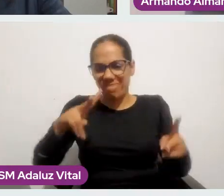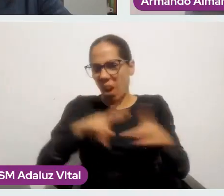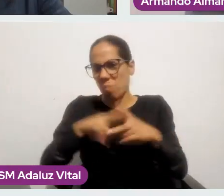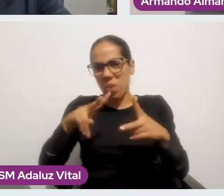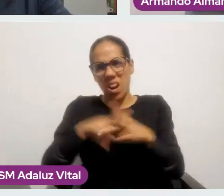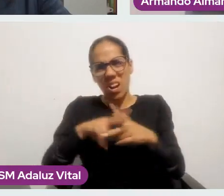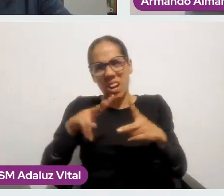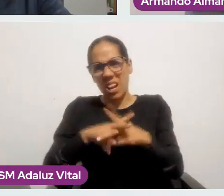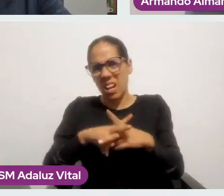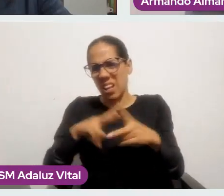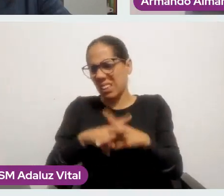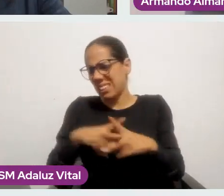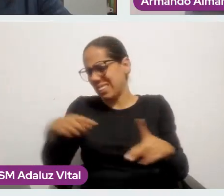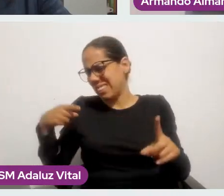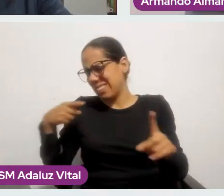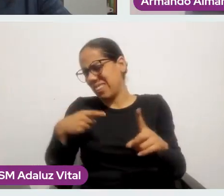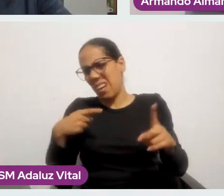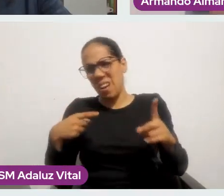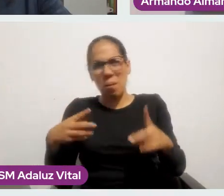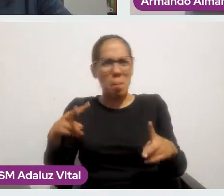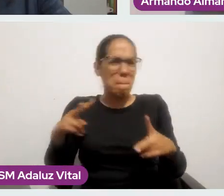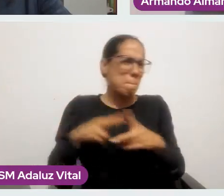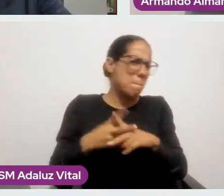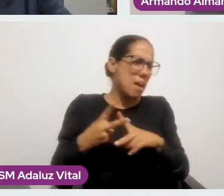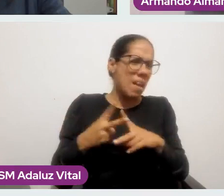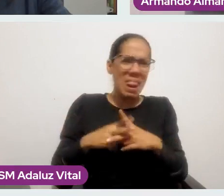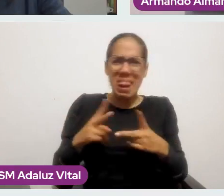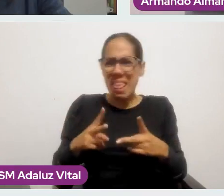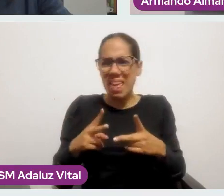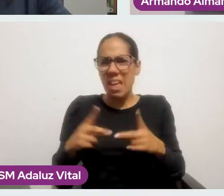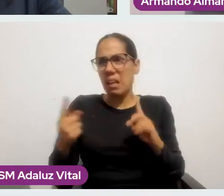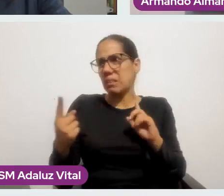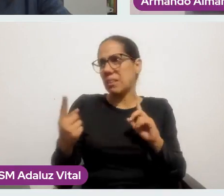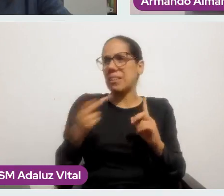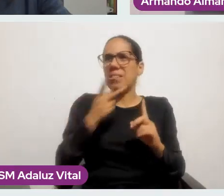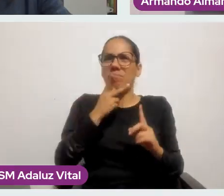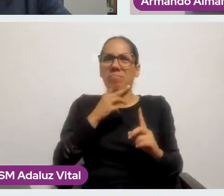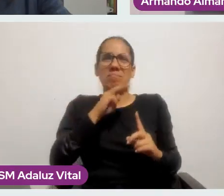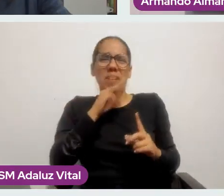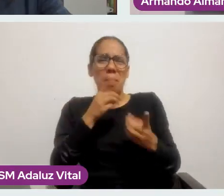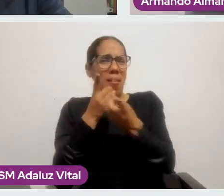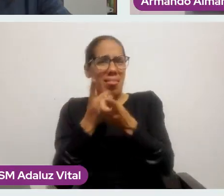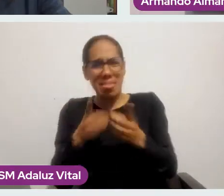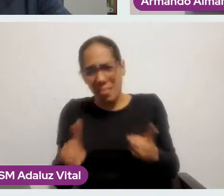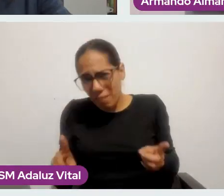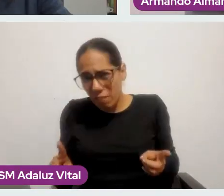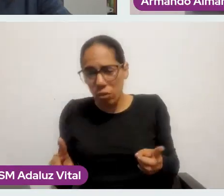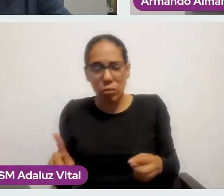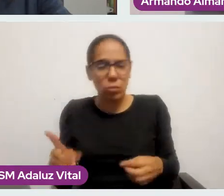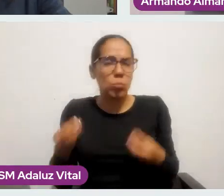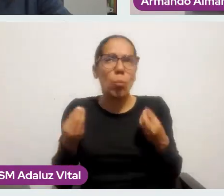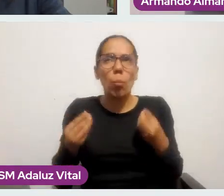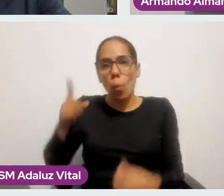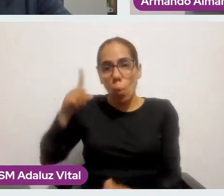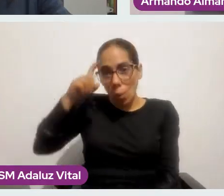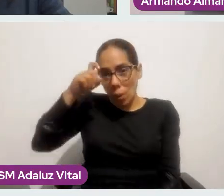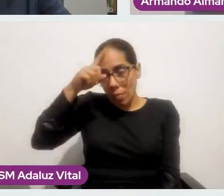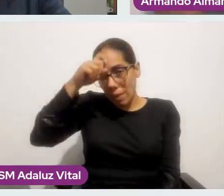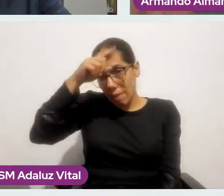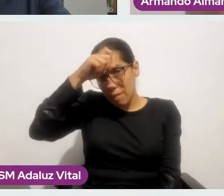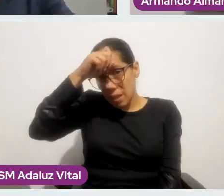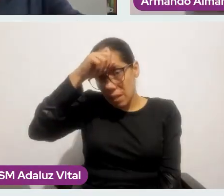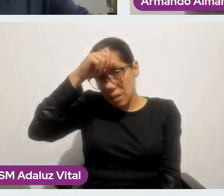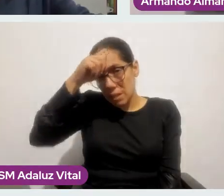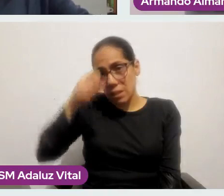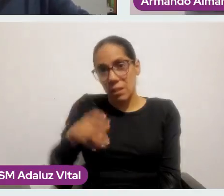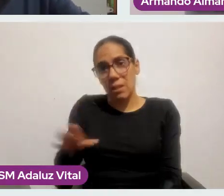decía yo a su señoría, si pudiéramos, cosa que a mí me parece que no tendríamos que hacer, evaluar al menor, pues por